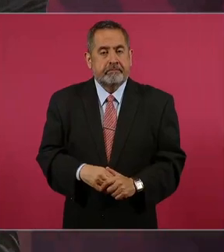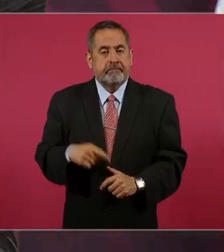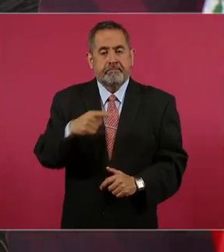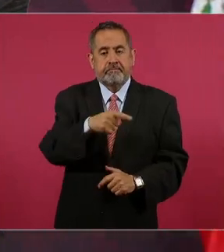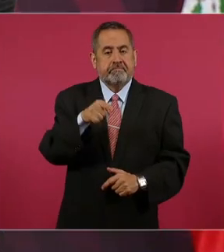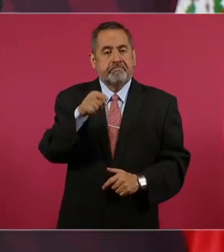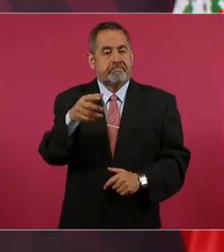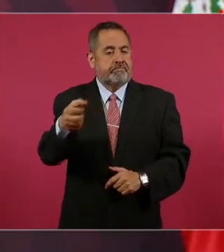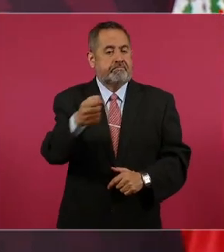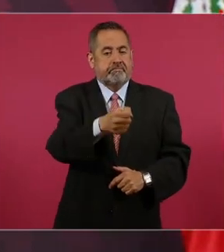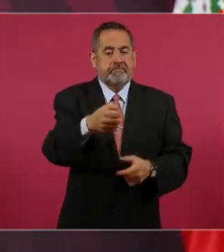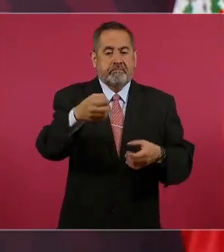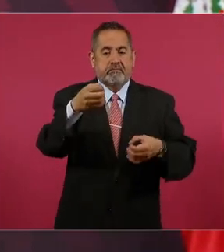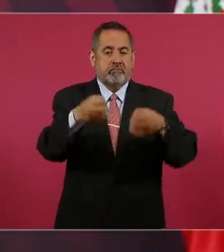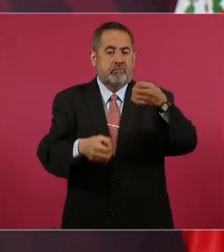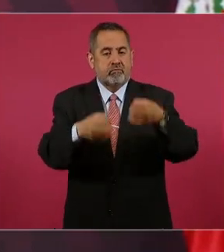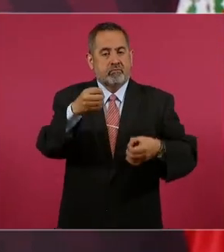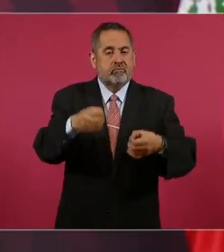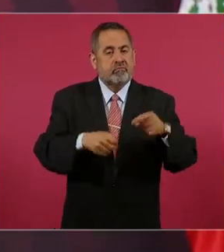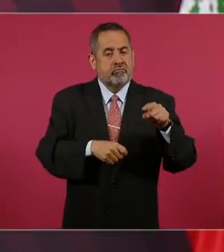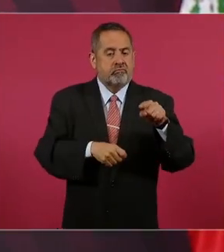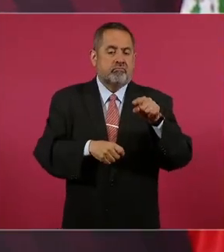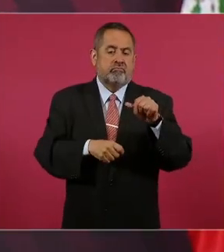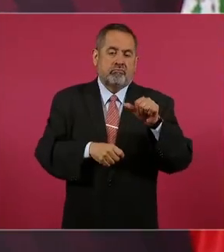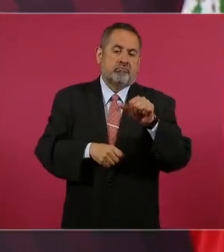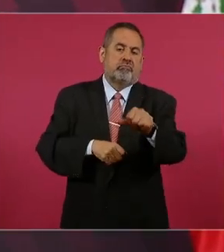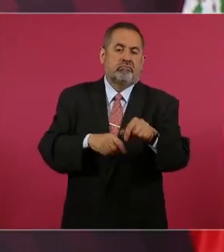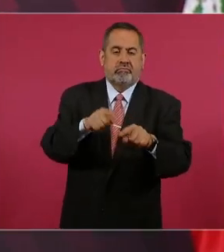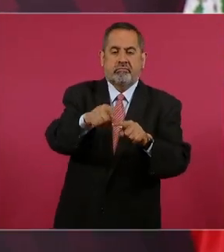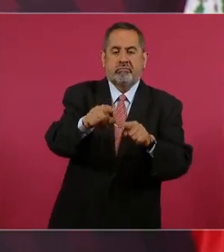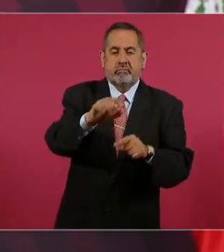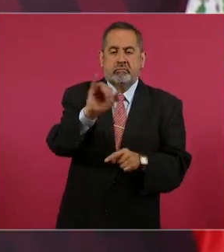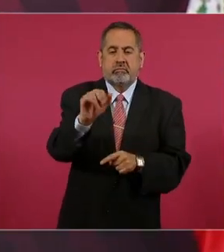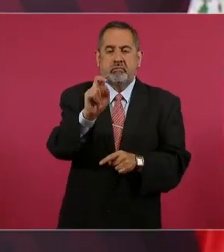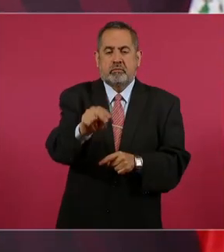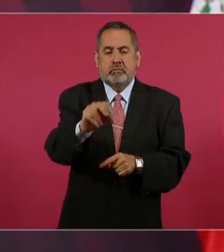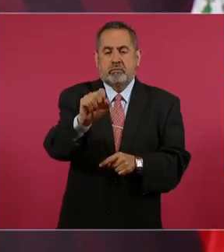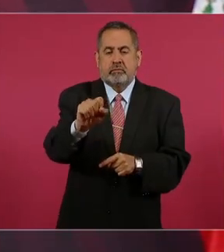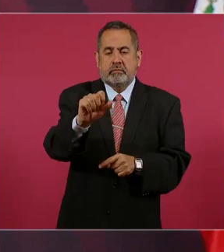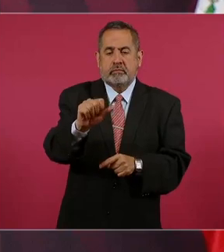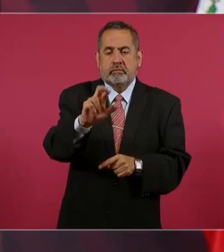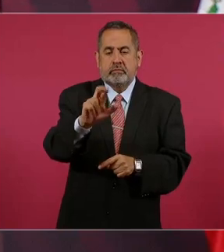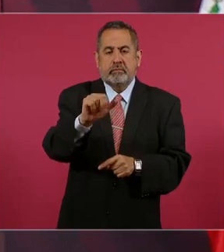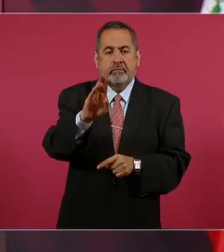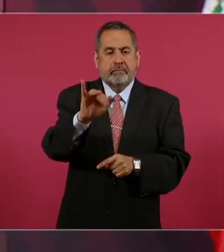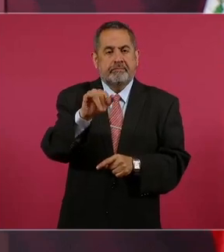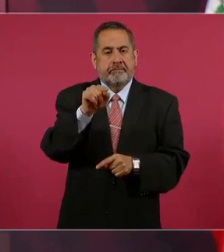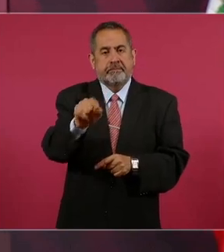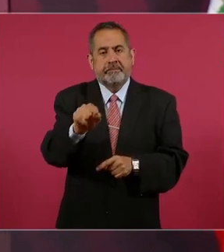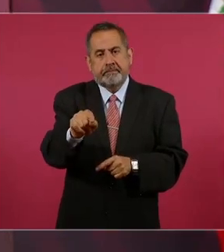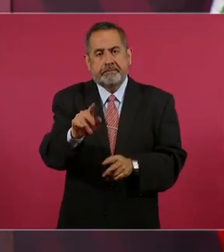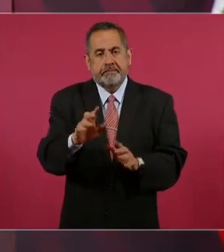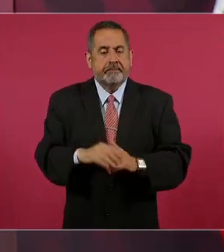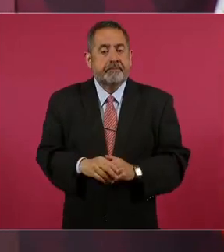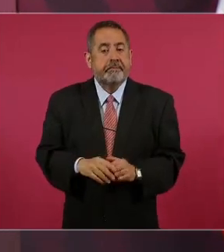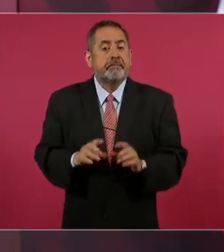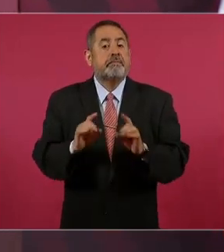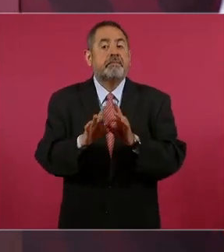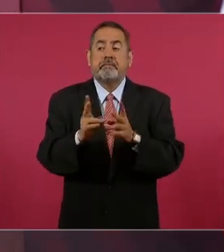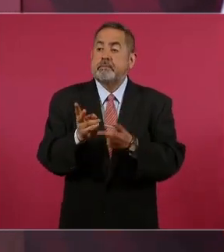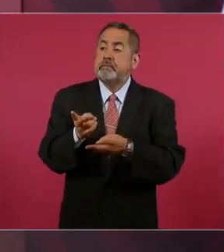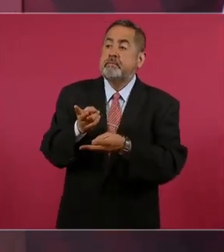a Juan Sarabia y llega